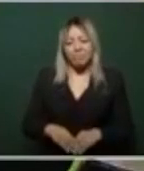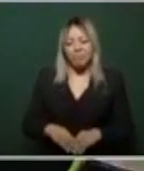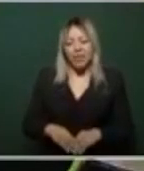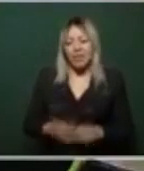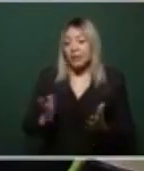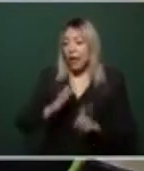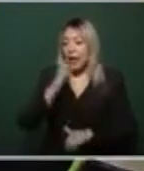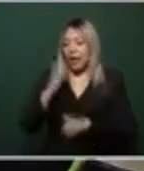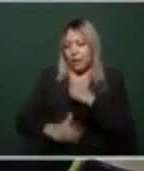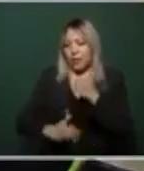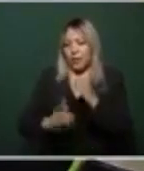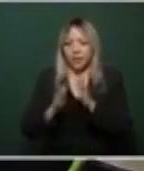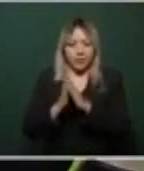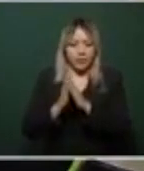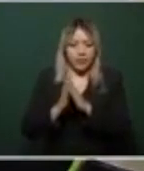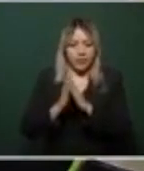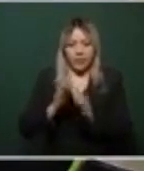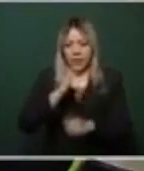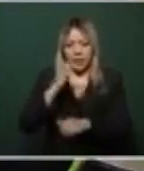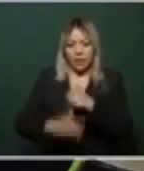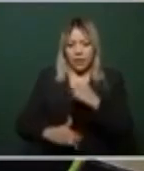Y ahí terminamos. Local.